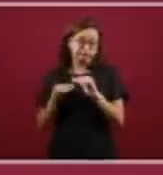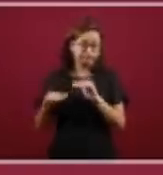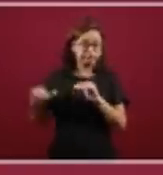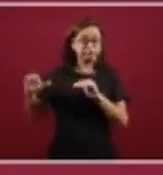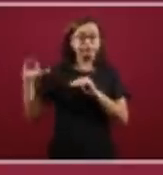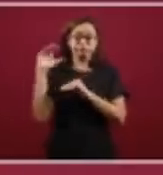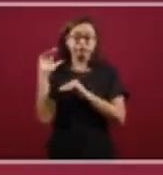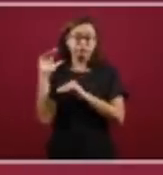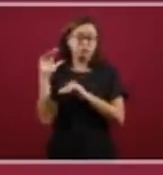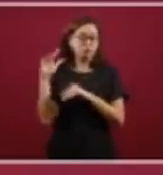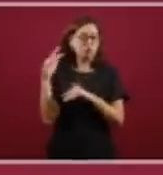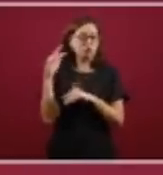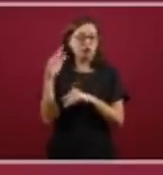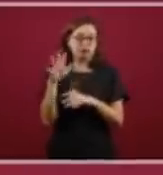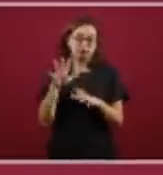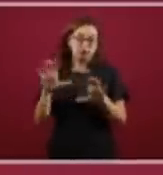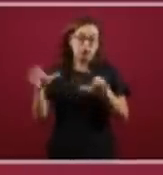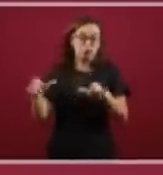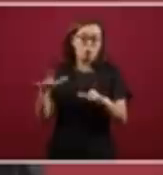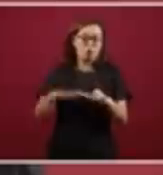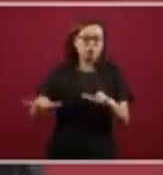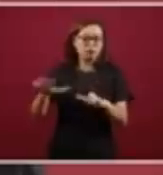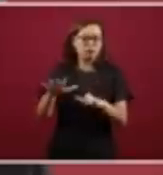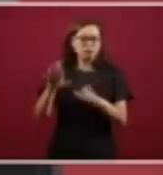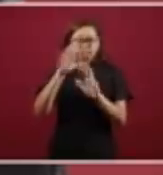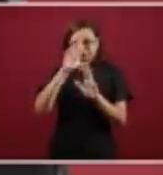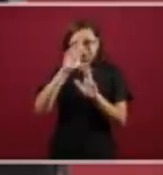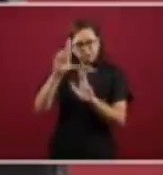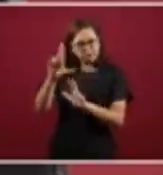político en una comunidad.